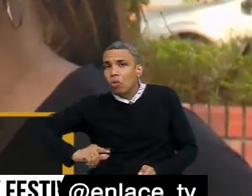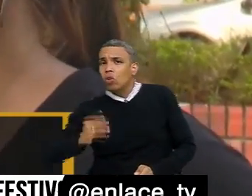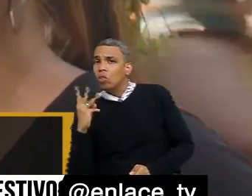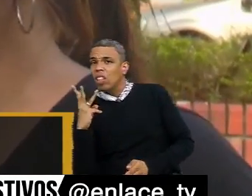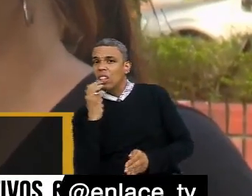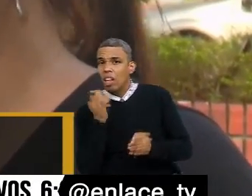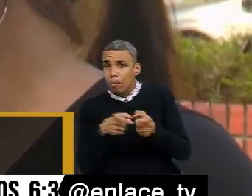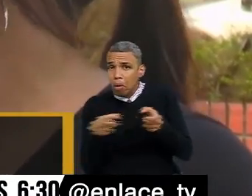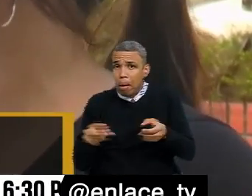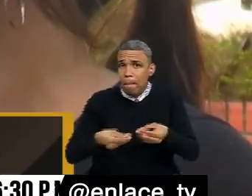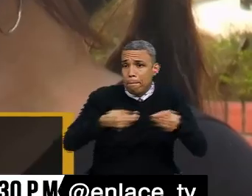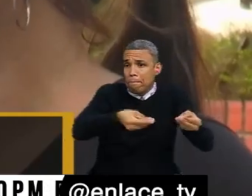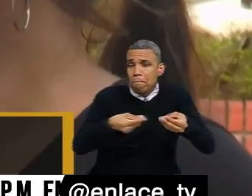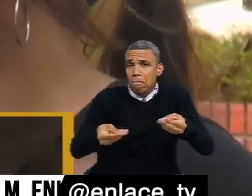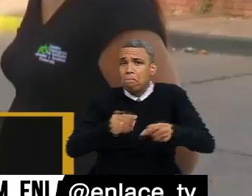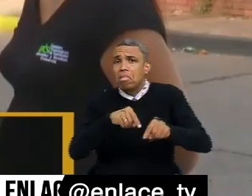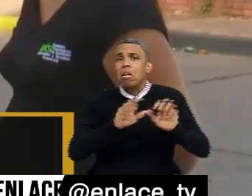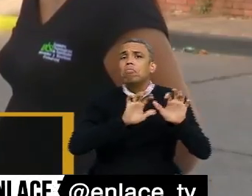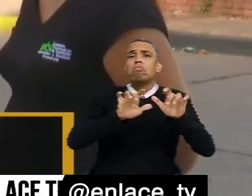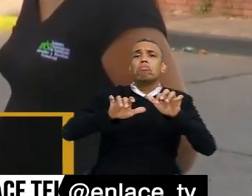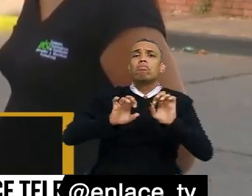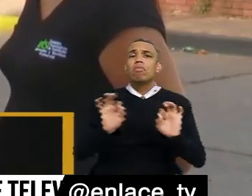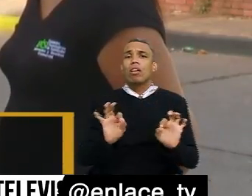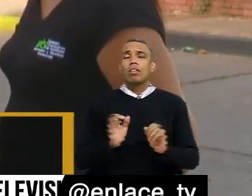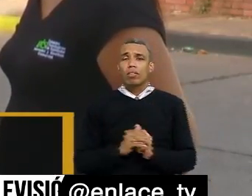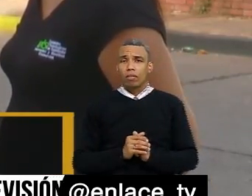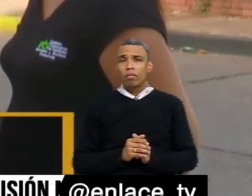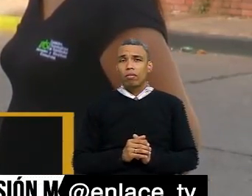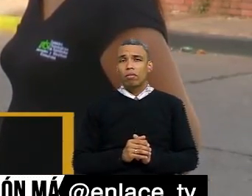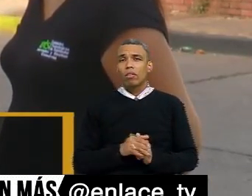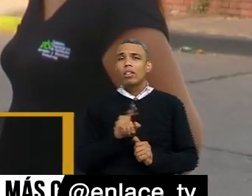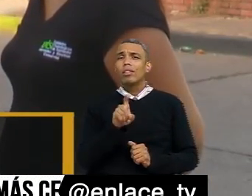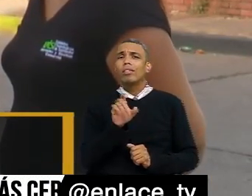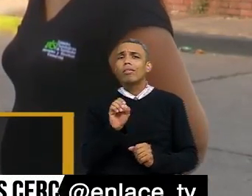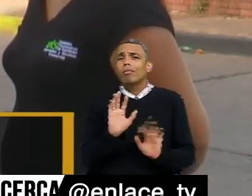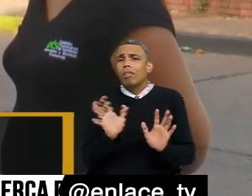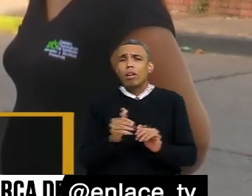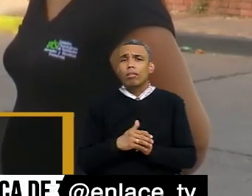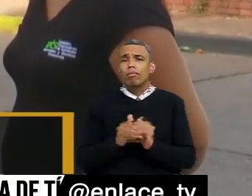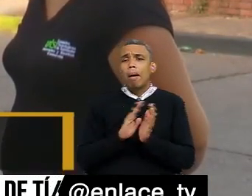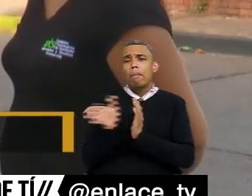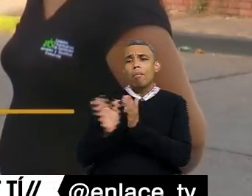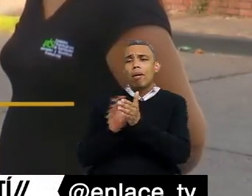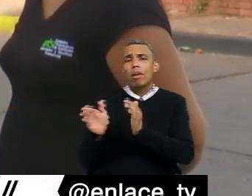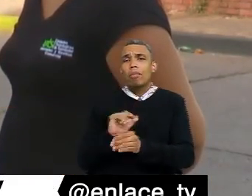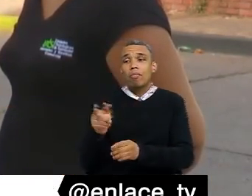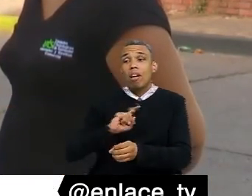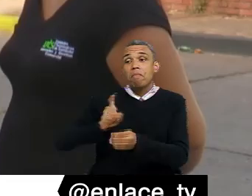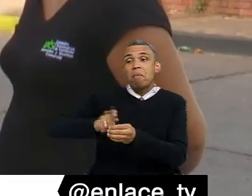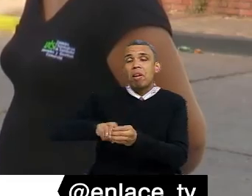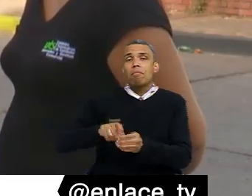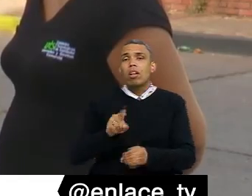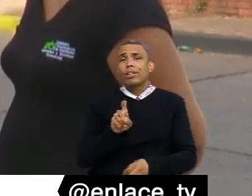estos beneficios. De los 500 cupos posibles, solo hasta el momento son 60 quienes ya han aprovechado estas becas para estudios